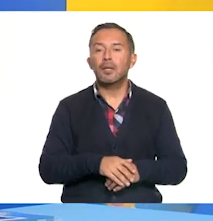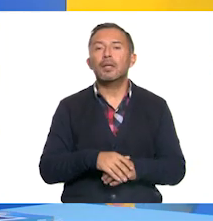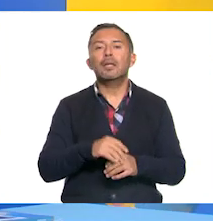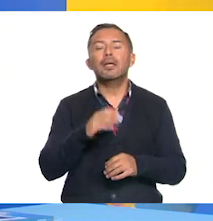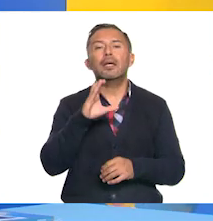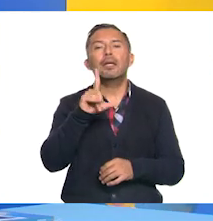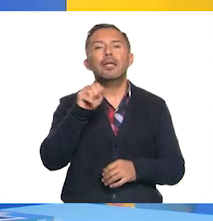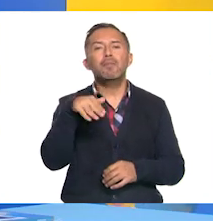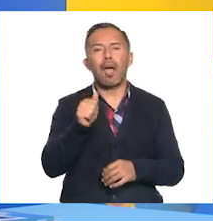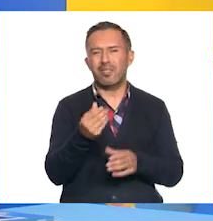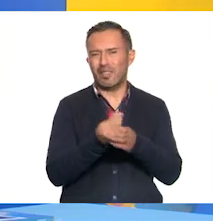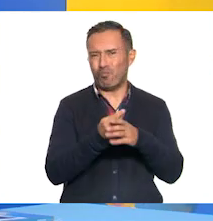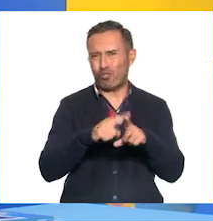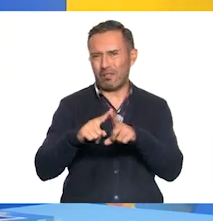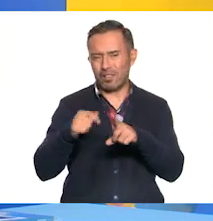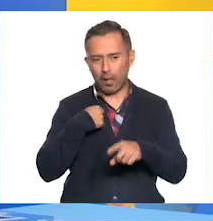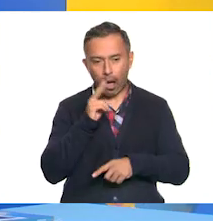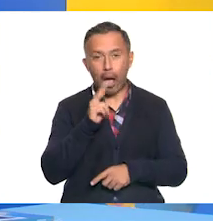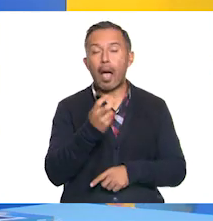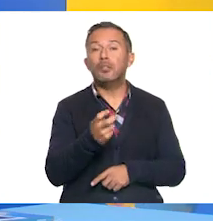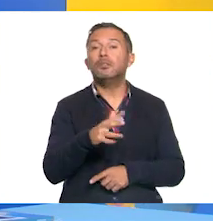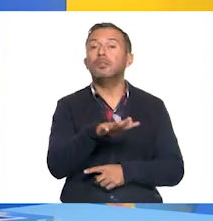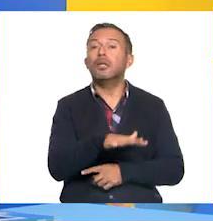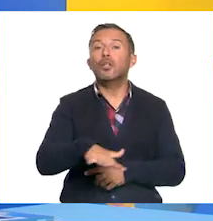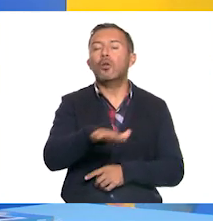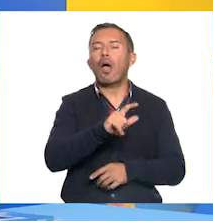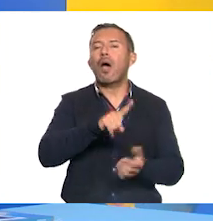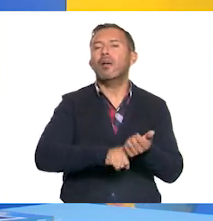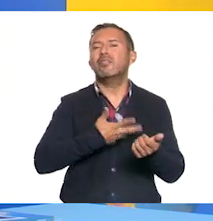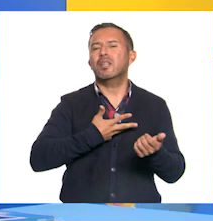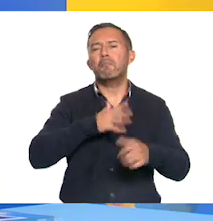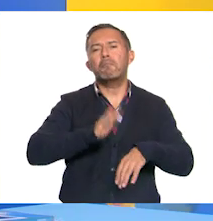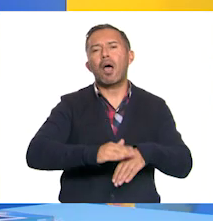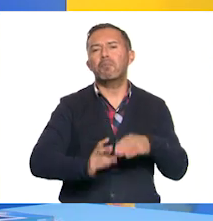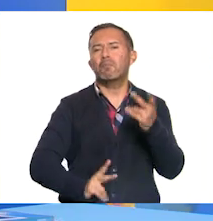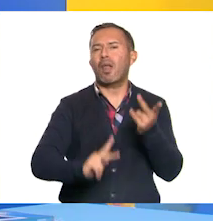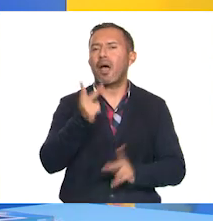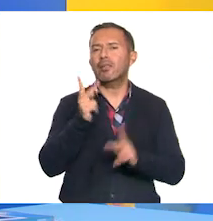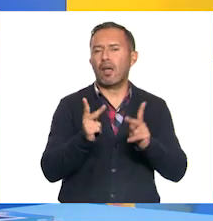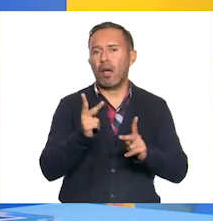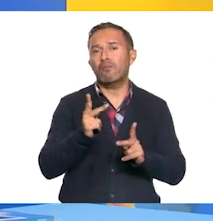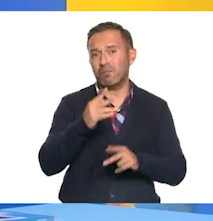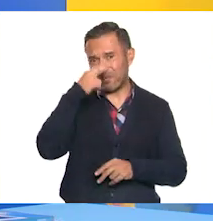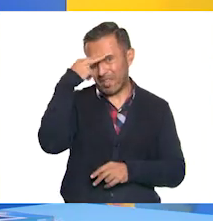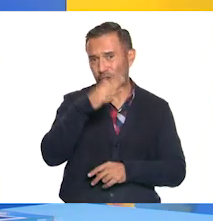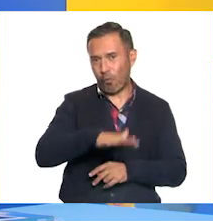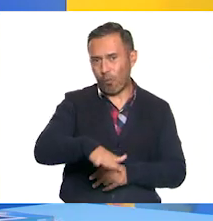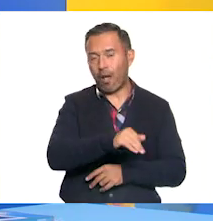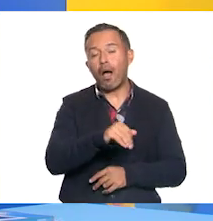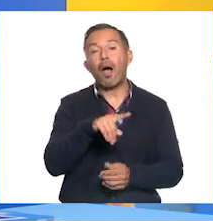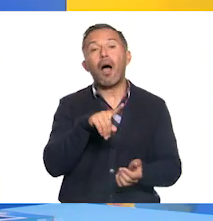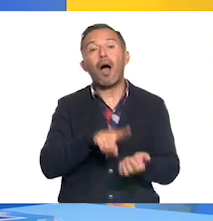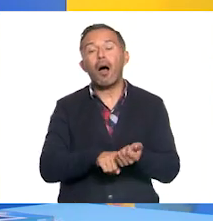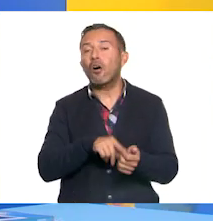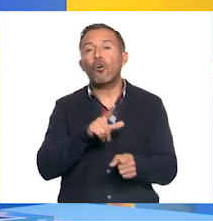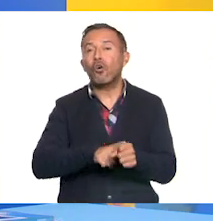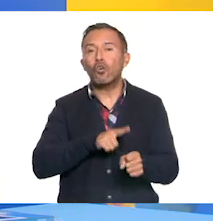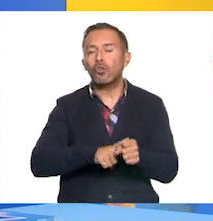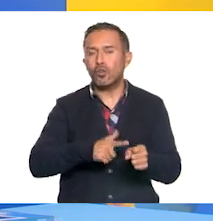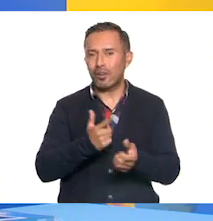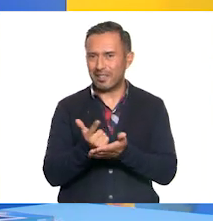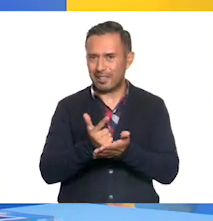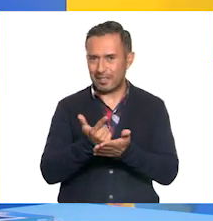aquí se representan, es la región con más vegetación acuática en el país y la tenemos representada en color